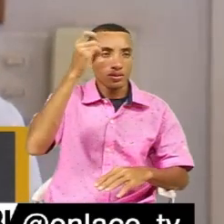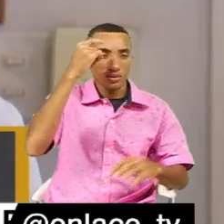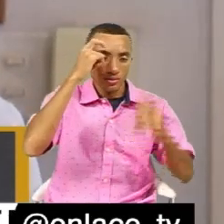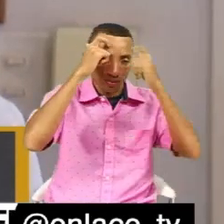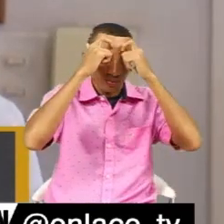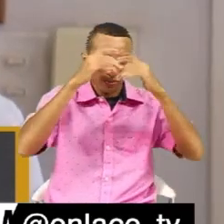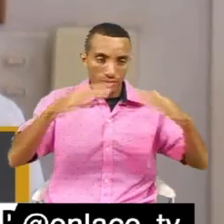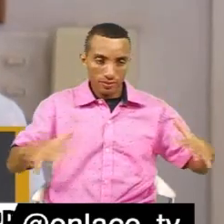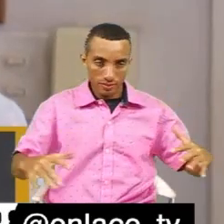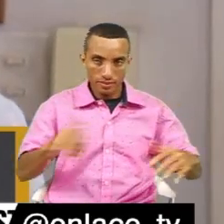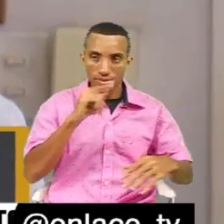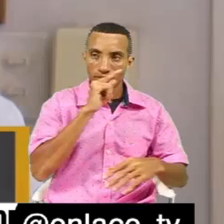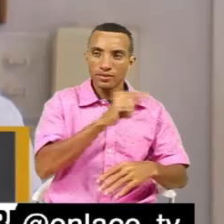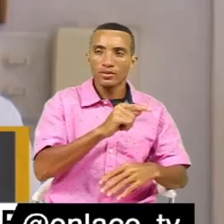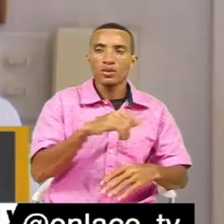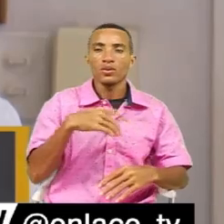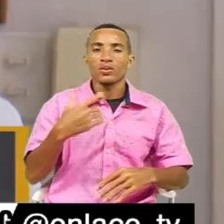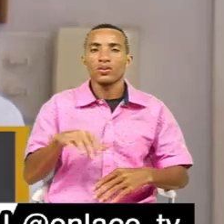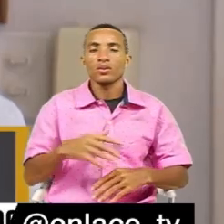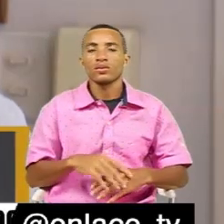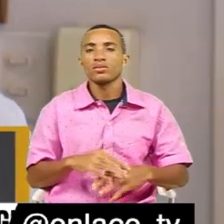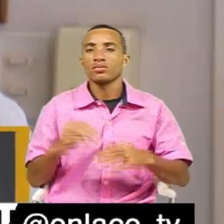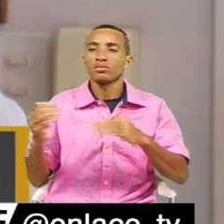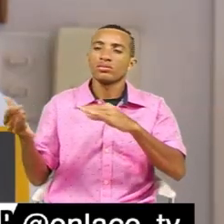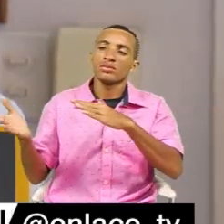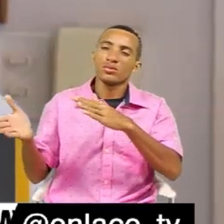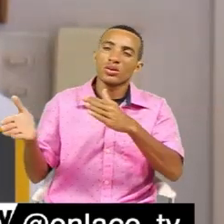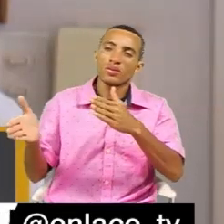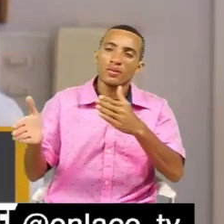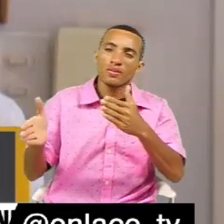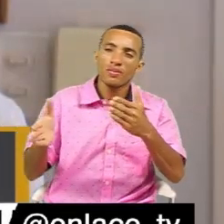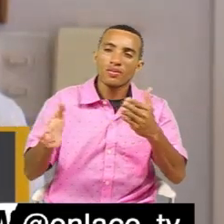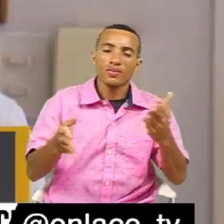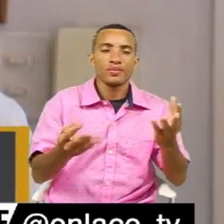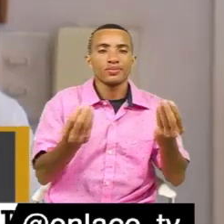Ha sido de muchísimos muertos, de muchísimas